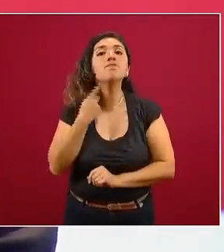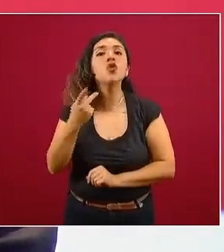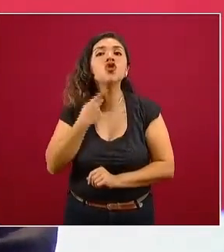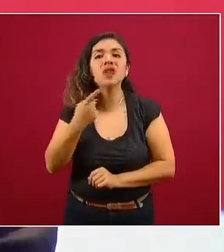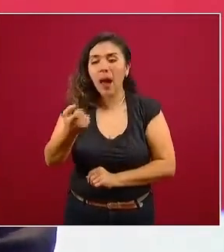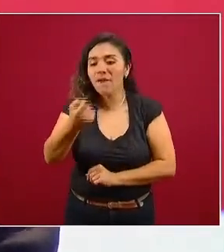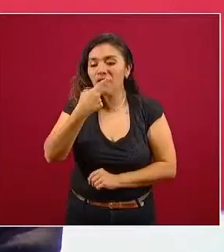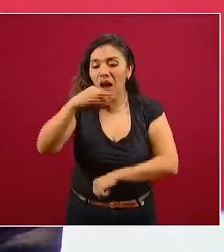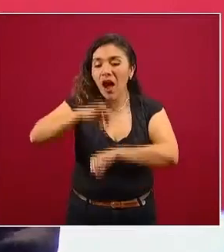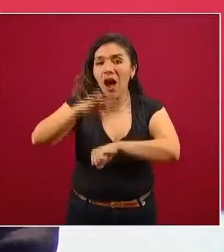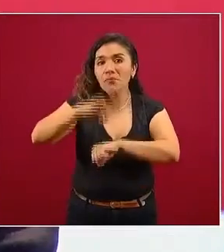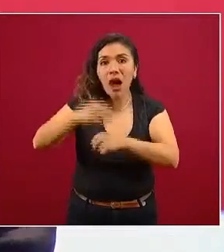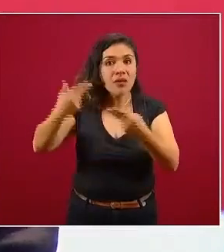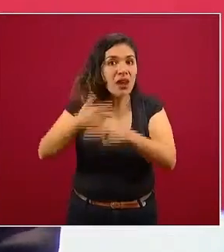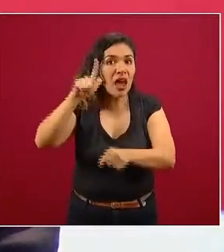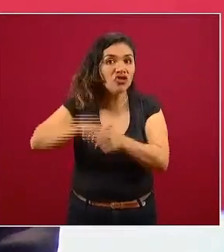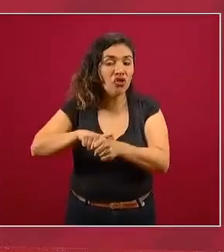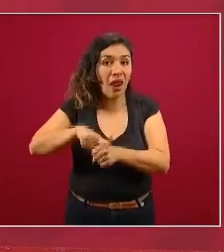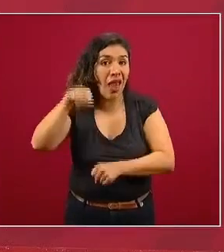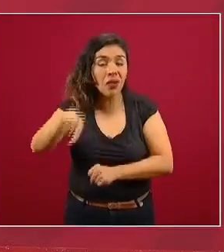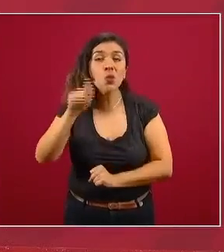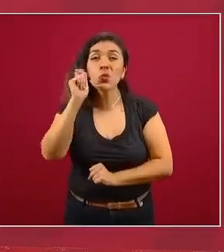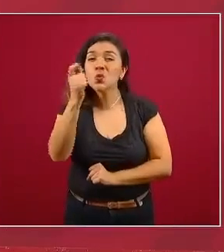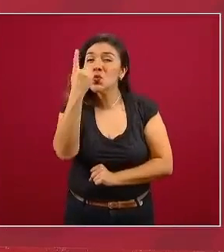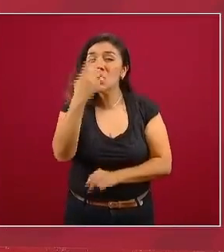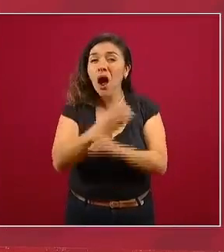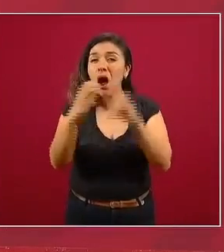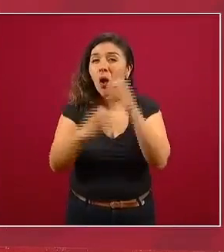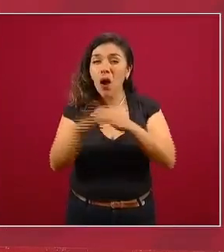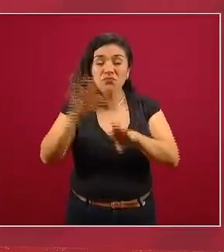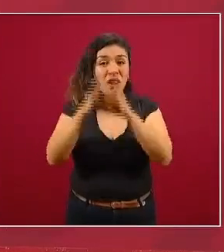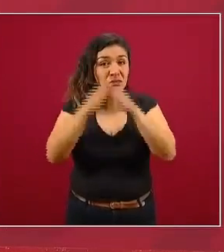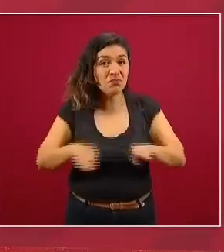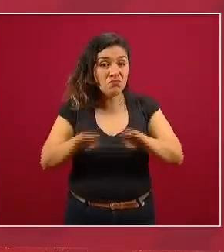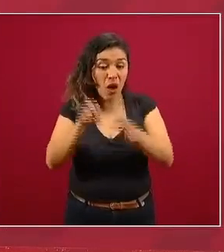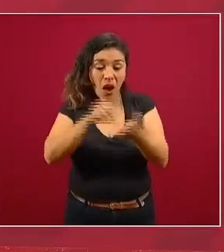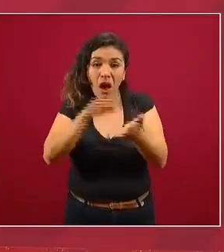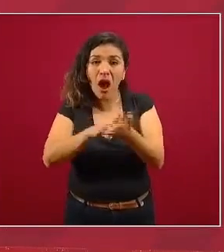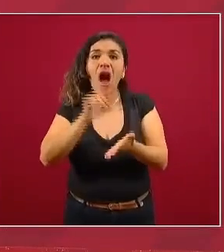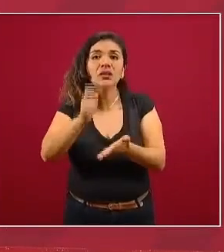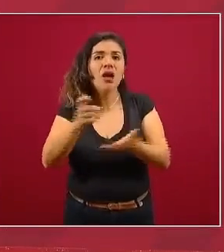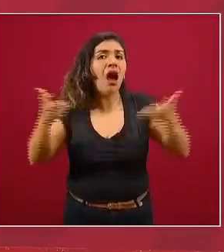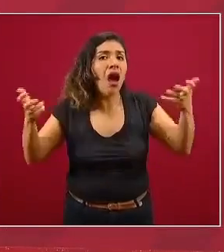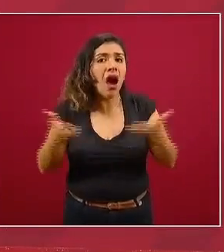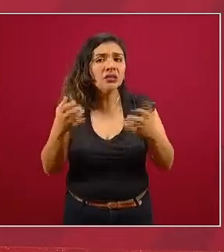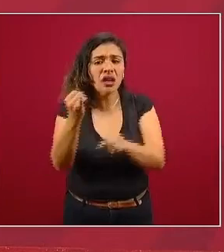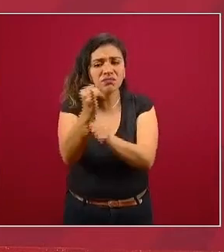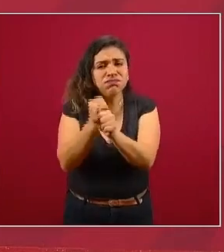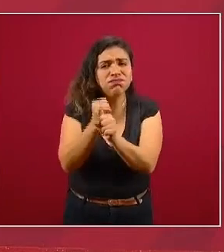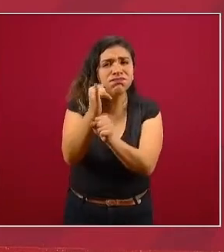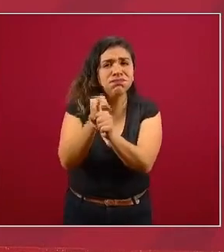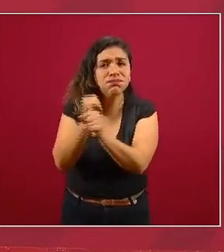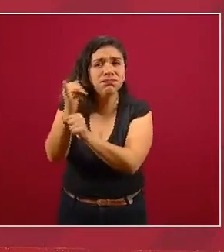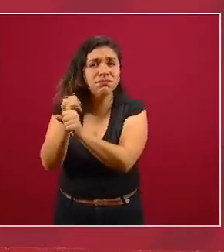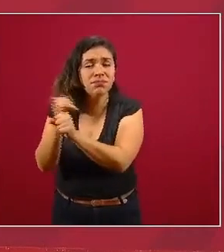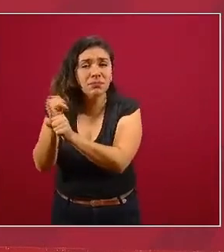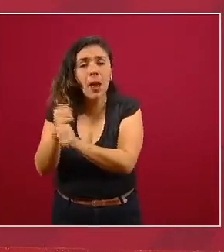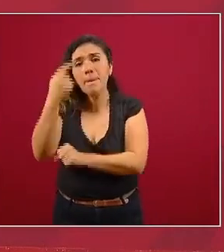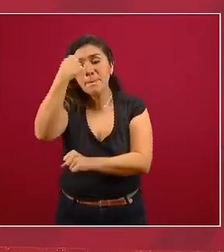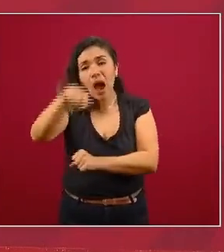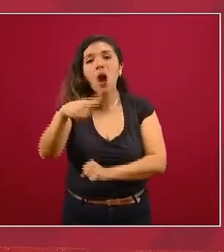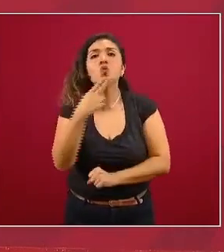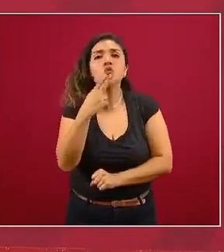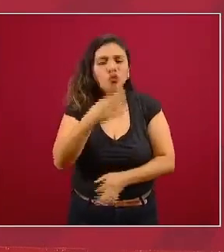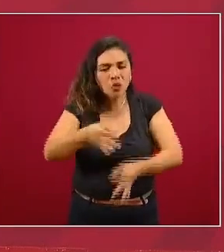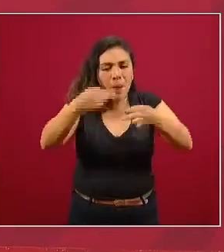farmacéutica nacional, y uno de los elementos ahí plasmados es la realización de investigación para